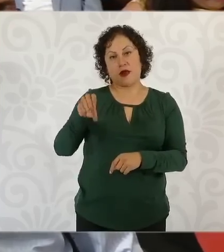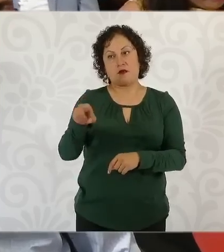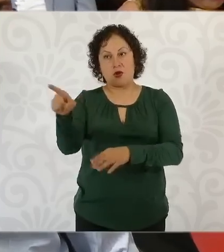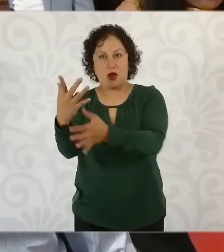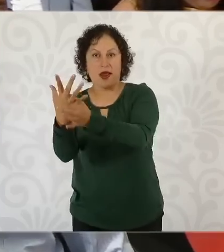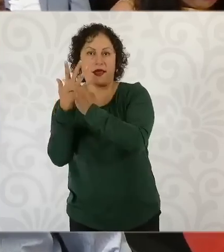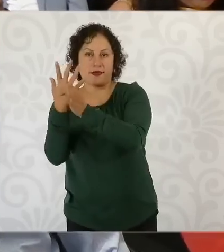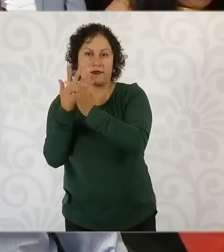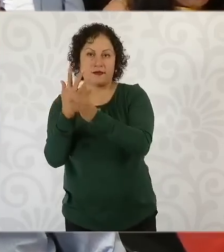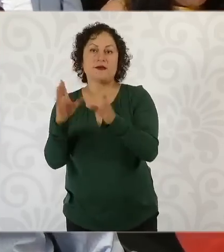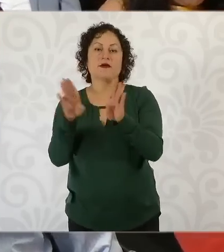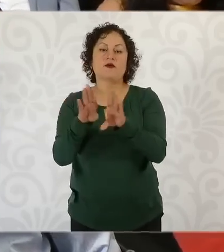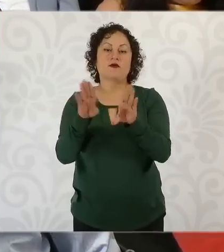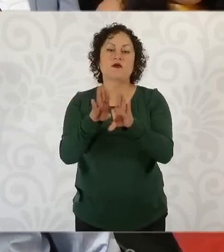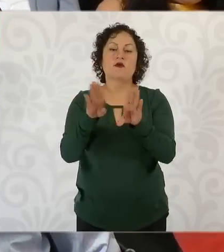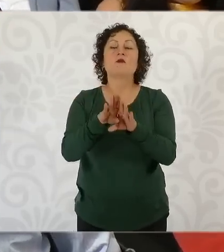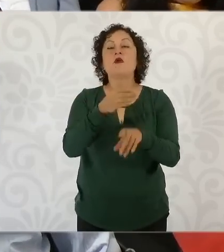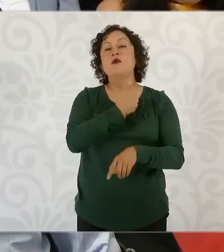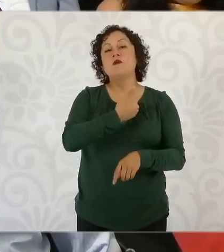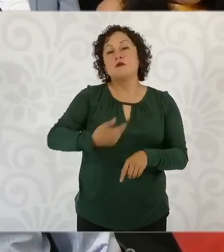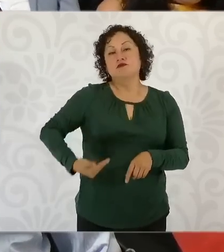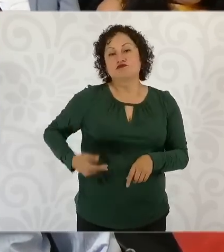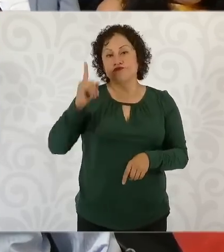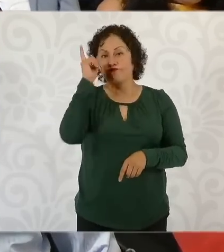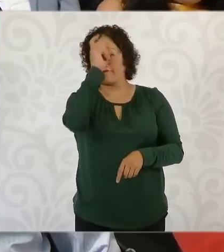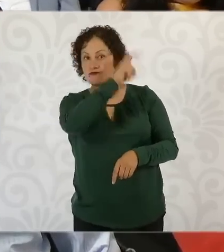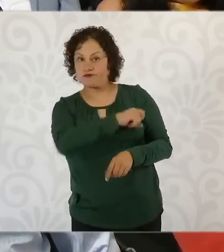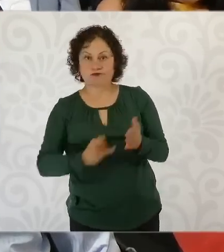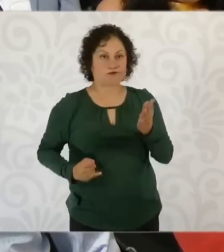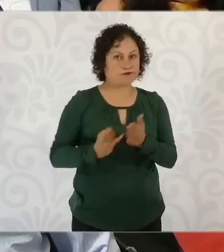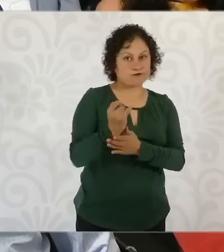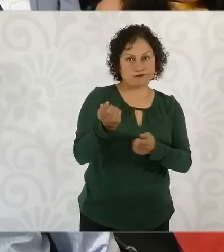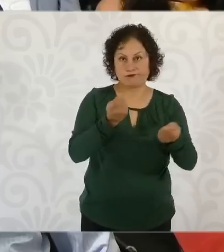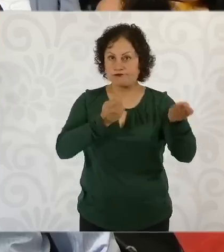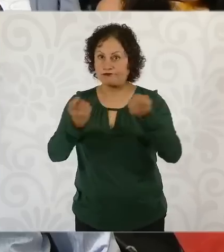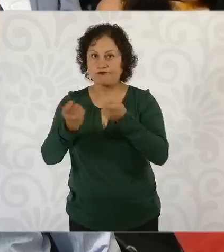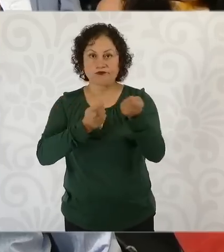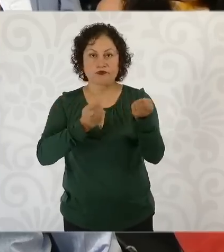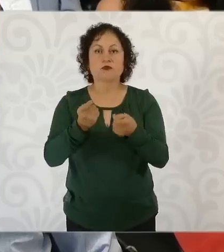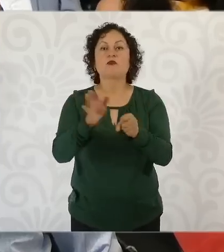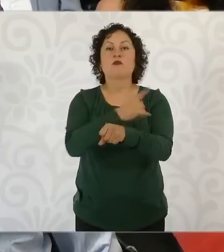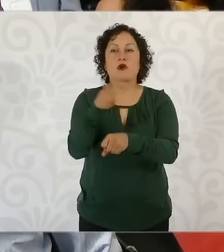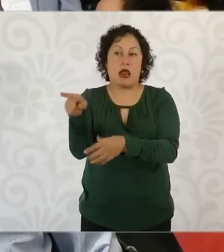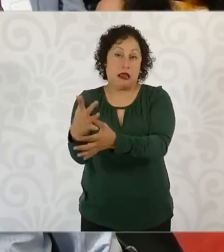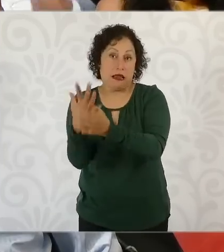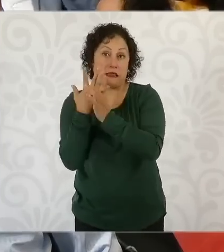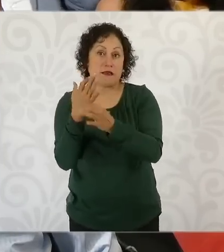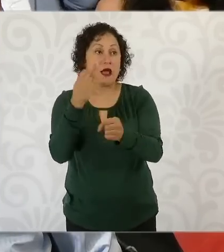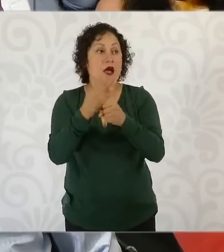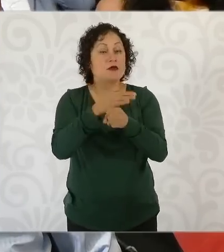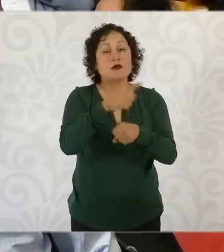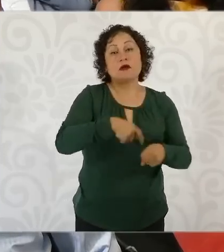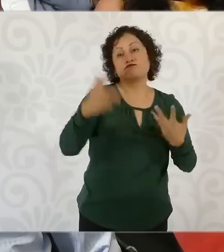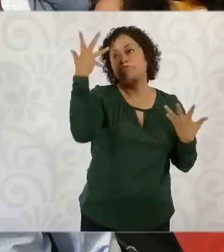difícil resistir el embate desde el Ejecutivo Federal y que incluso este tipo de falta de certidumbre que él apunta